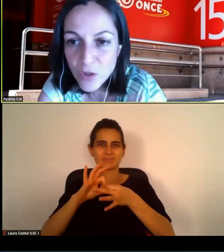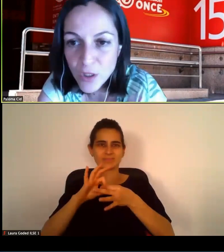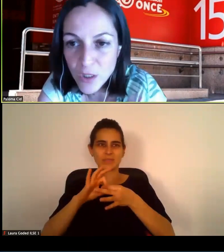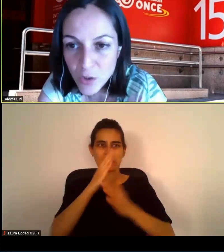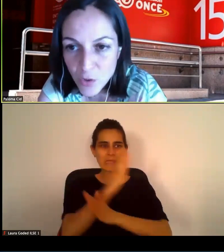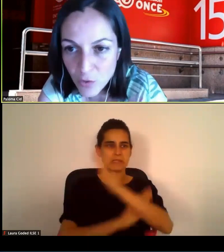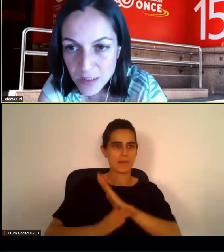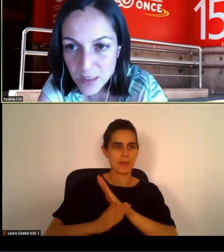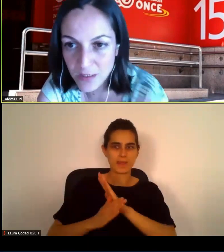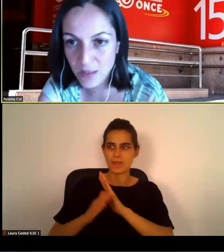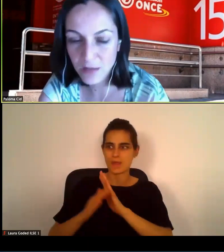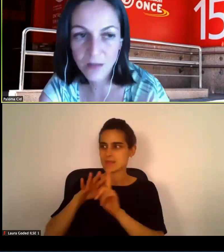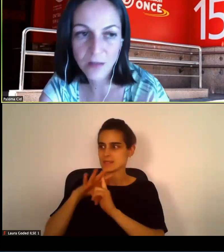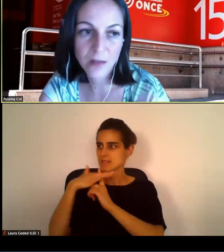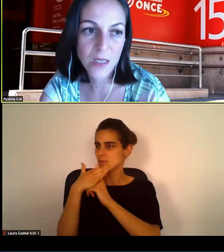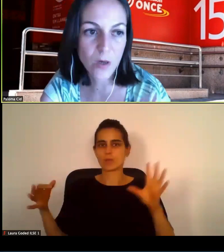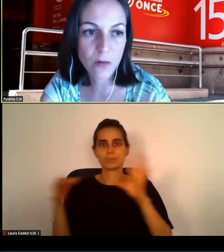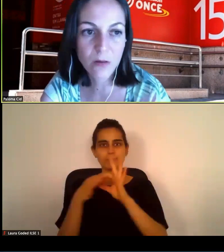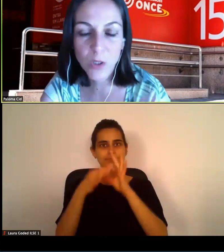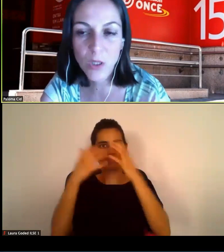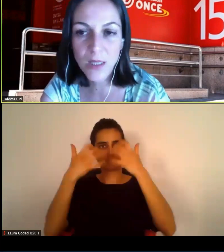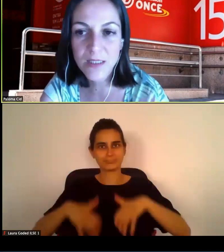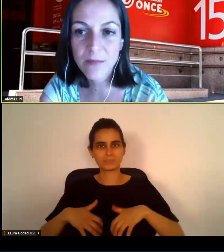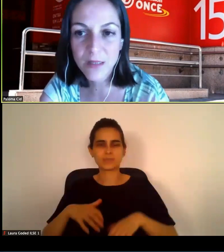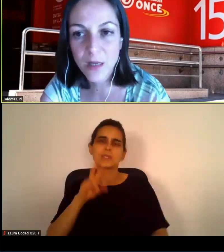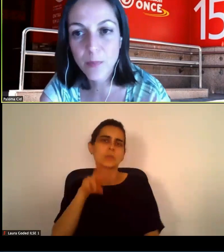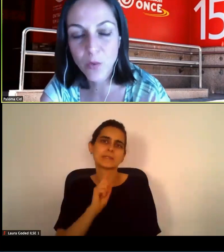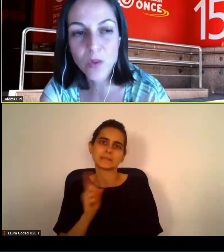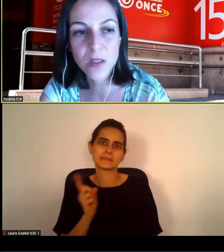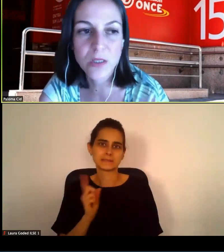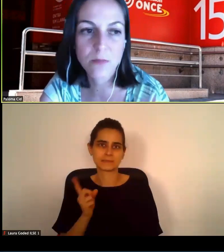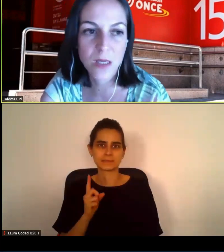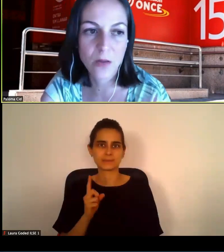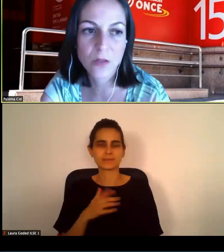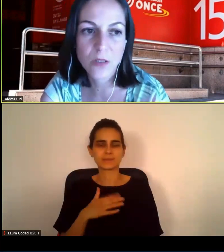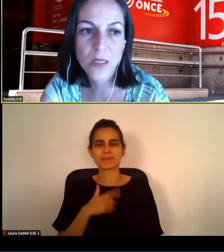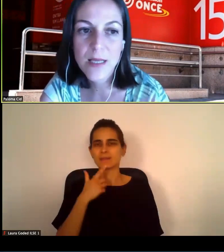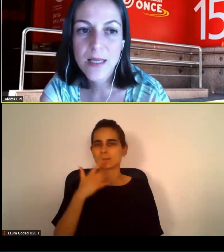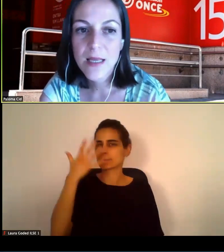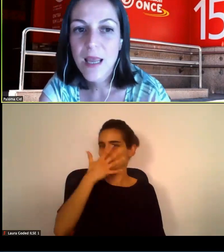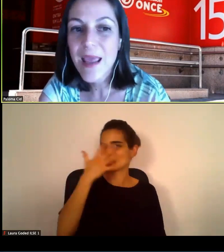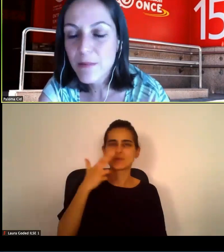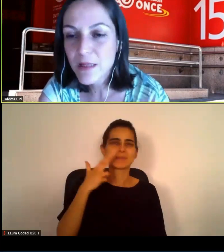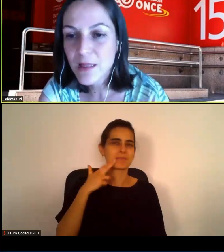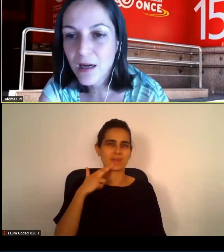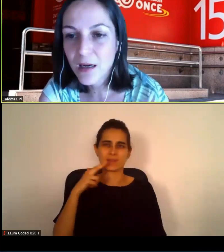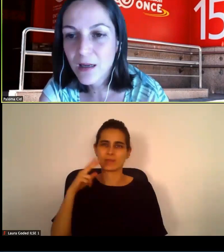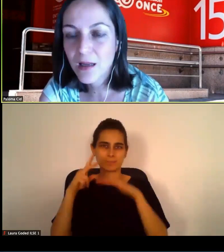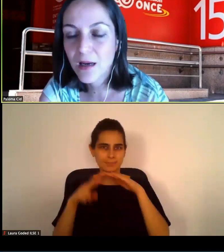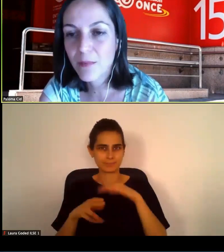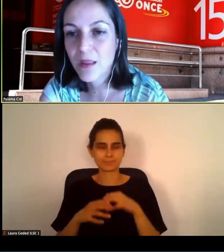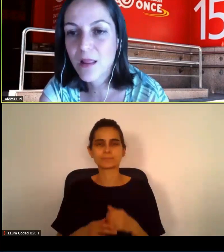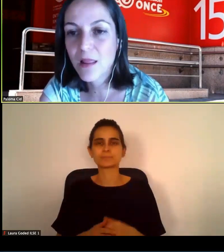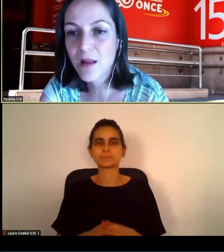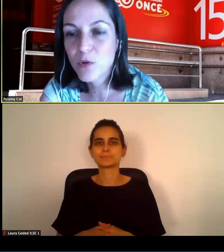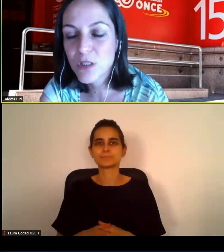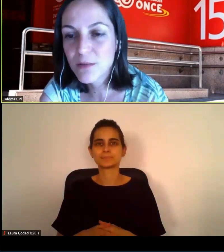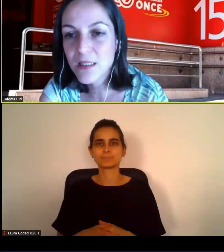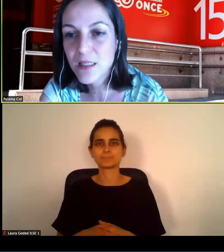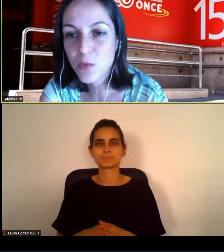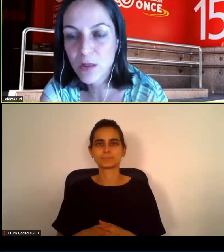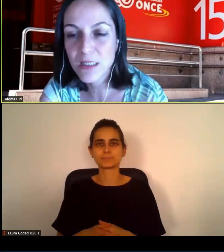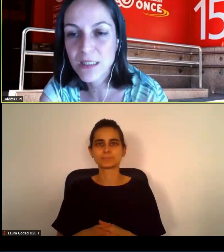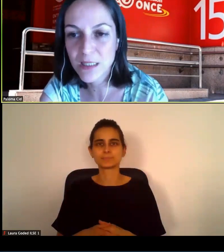hecho y no es así, ¿de acuerdo? Entonces, evitar prejuicios y miedos. Evitar, en la medida de lo